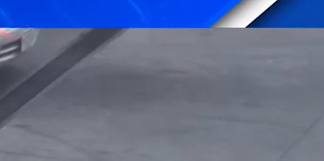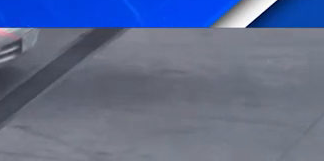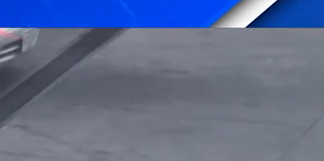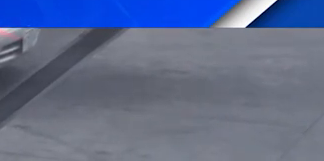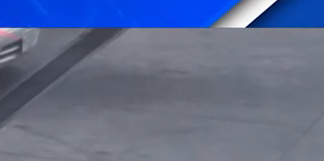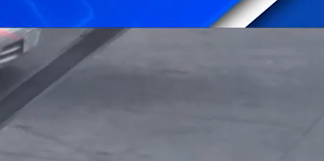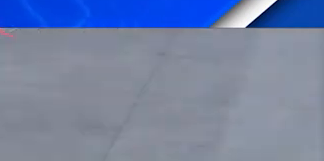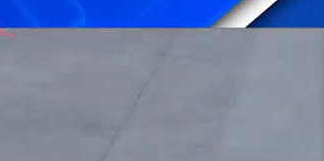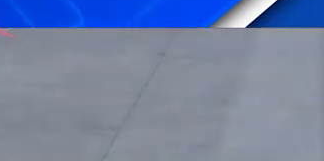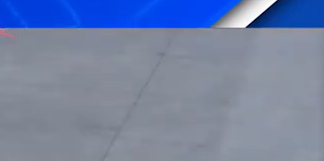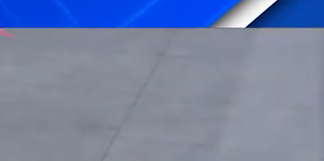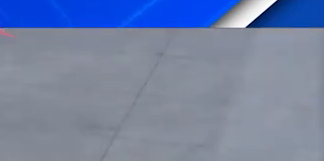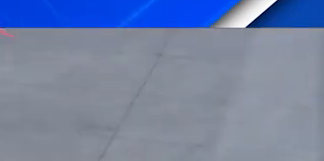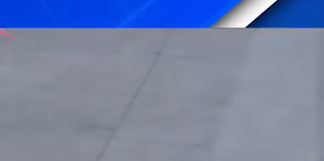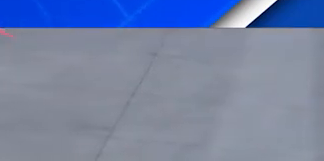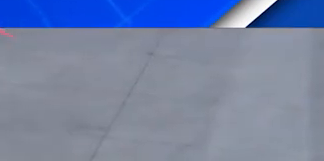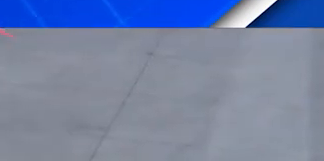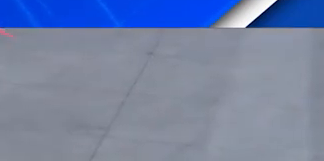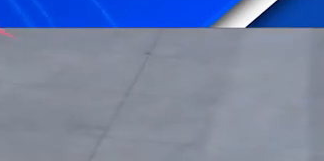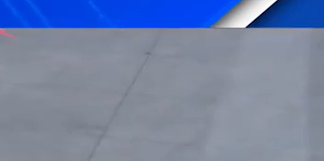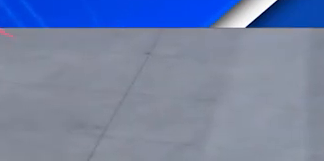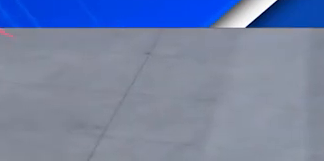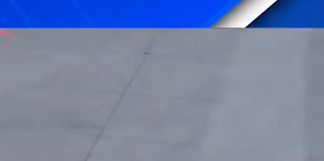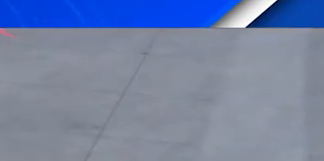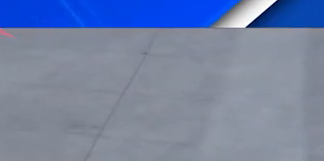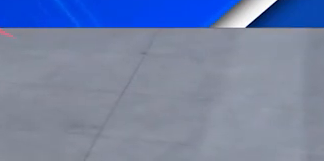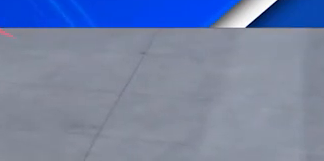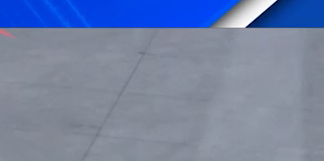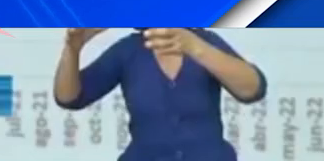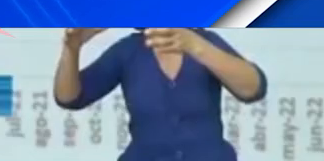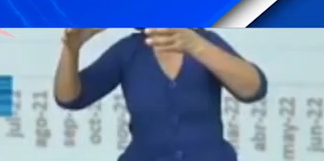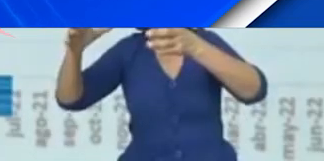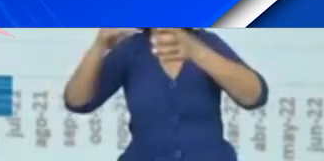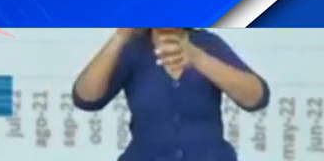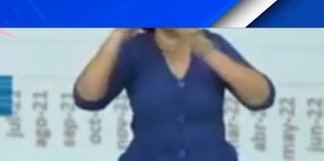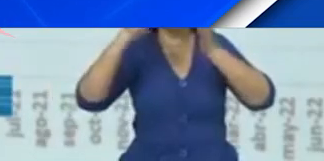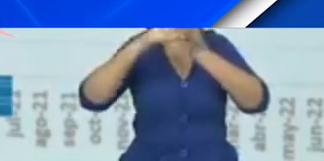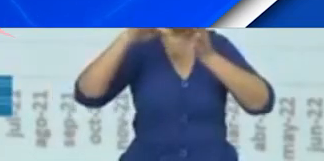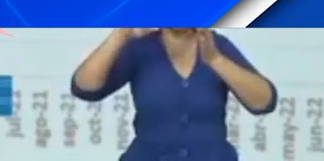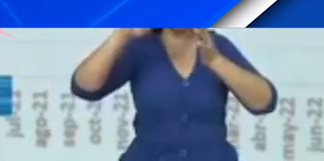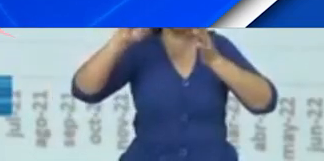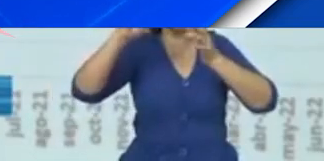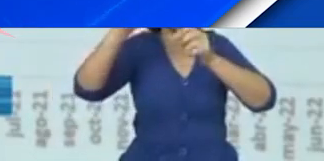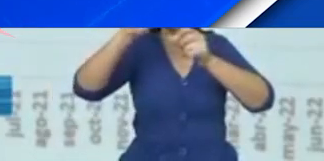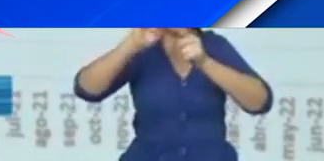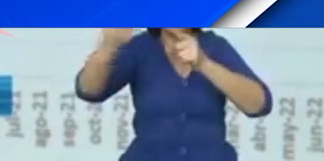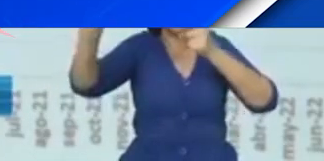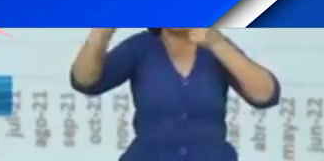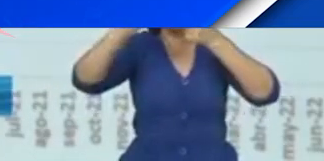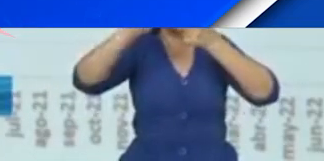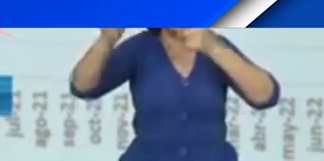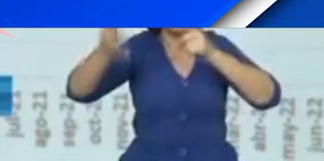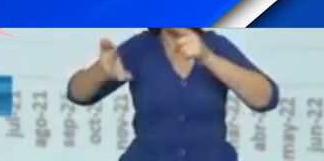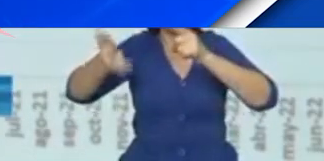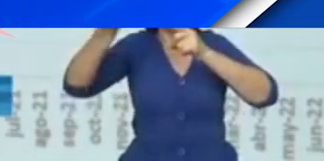en unas 287 redes de distribución del servicio. En el 2020, cada mes, lo que venía